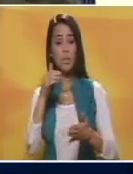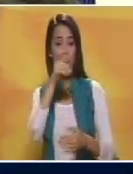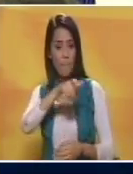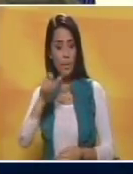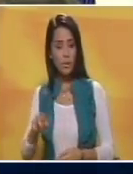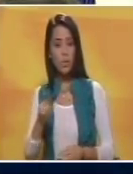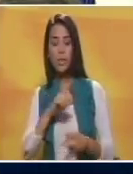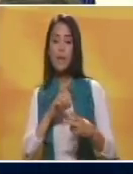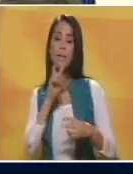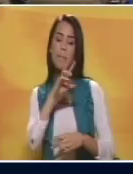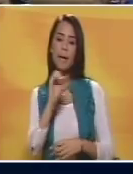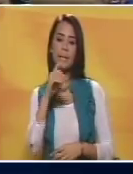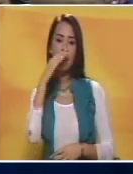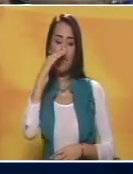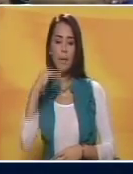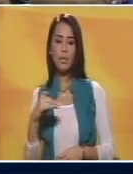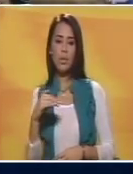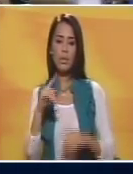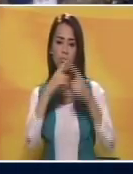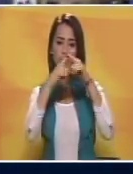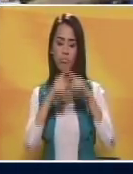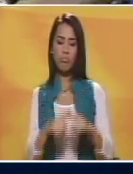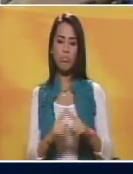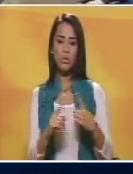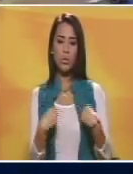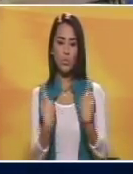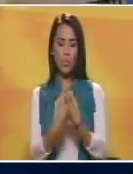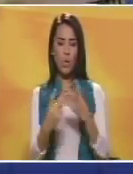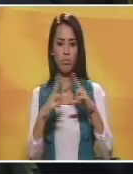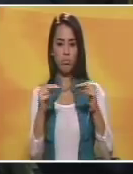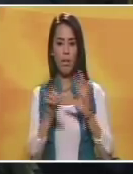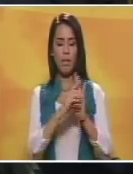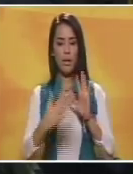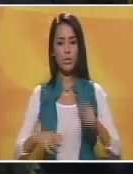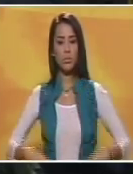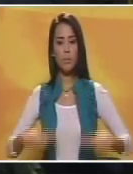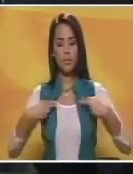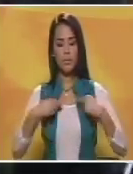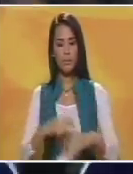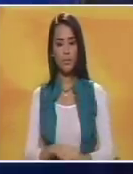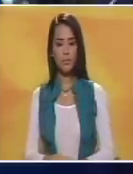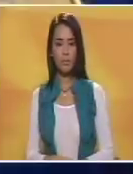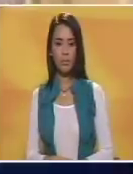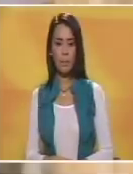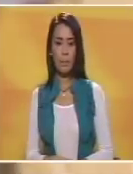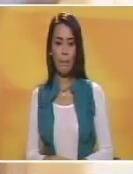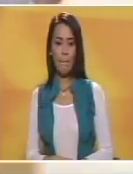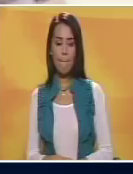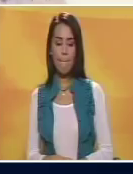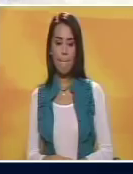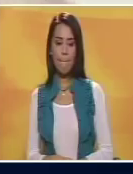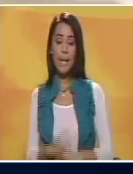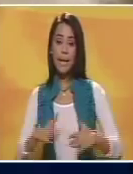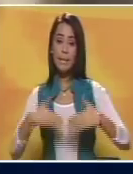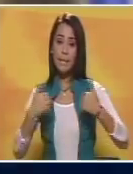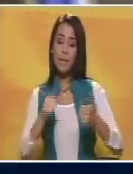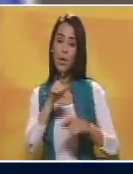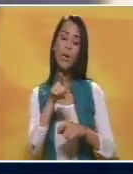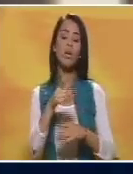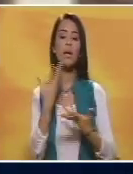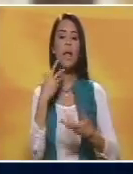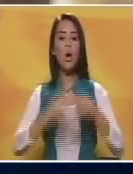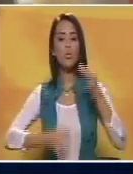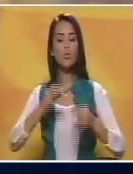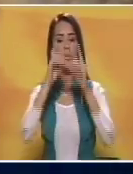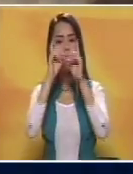20 menores de edad, según cifras de la Asociación Nicaragüense Pro Derechos Humanos. En El Salvador, la justicia decidió